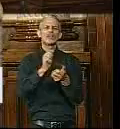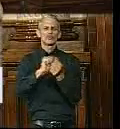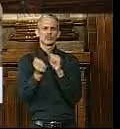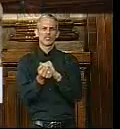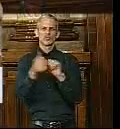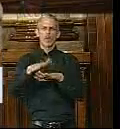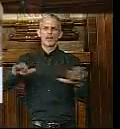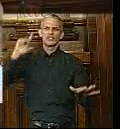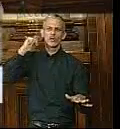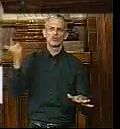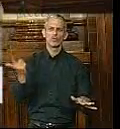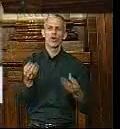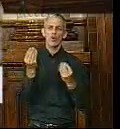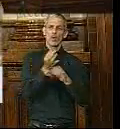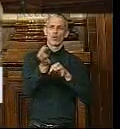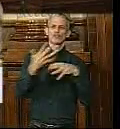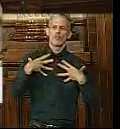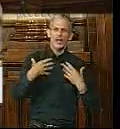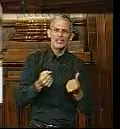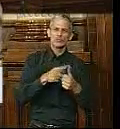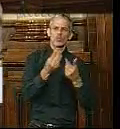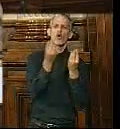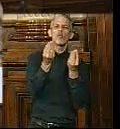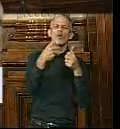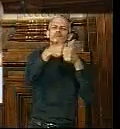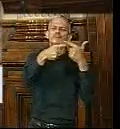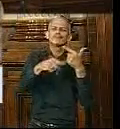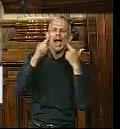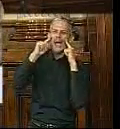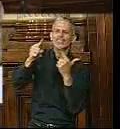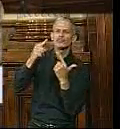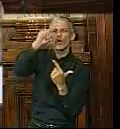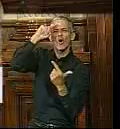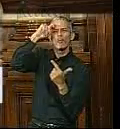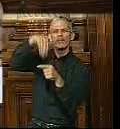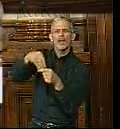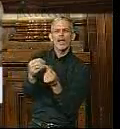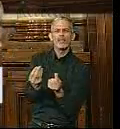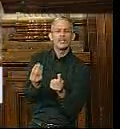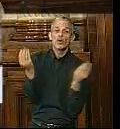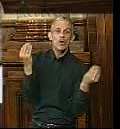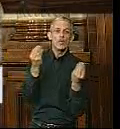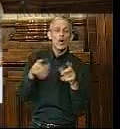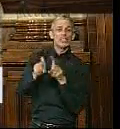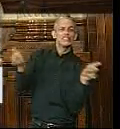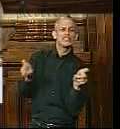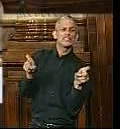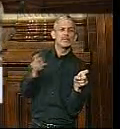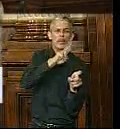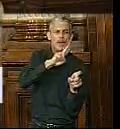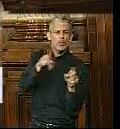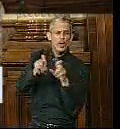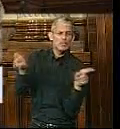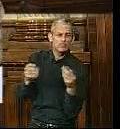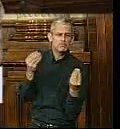¿Cómo funciona la educación para la salud? ¿Cómo funciona la atención sanitaria, el servicio de ginecología, el